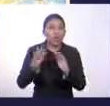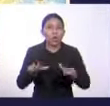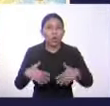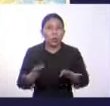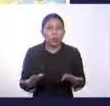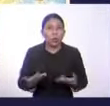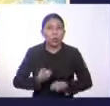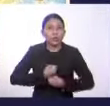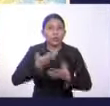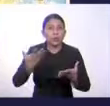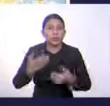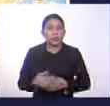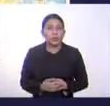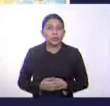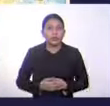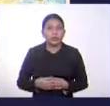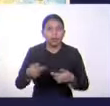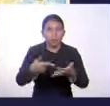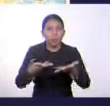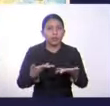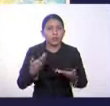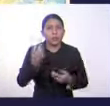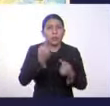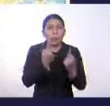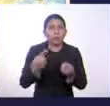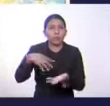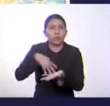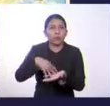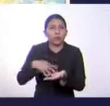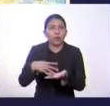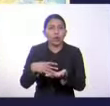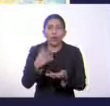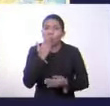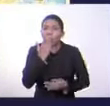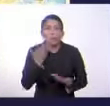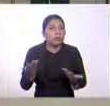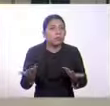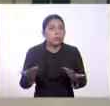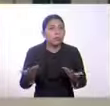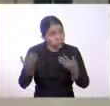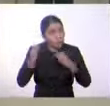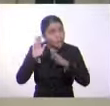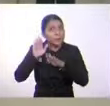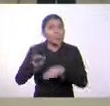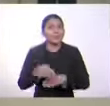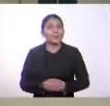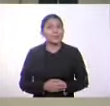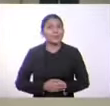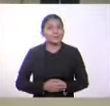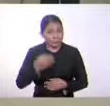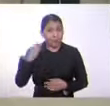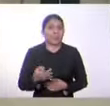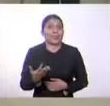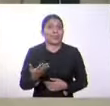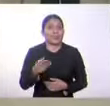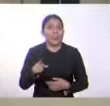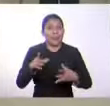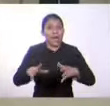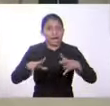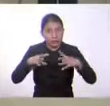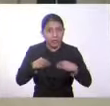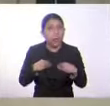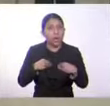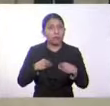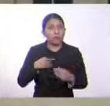los derechos de los pueblos originarios. ¿Y qué consecuencias va a traer ese reconocimiento de derechos? Sobre todo. Porque una cosa es reconocer